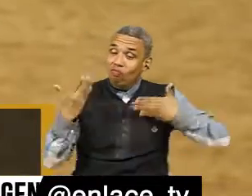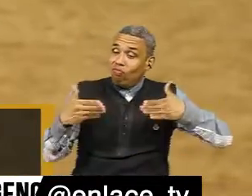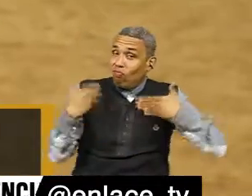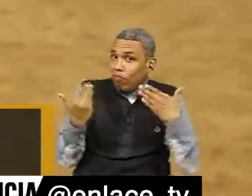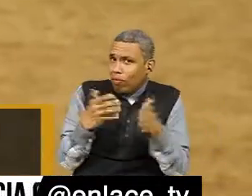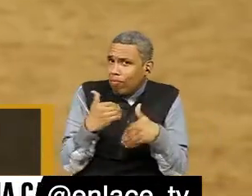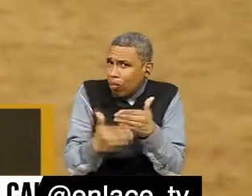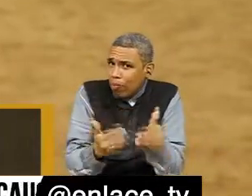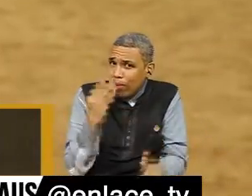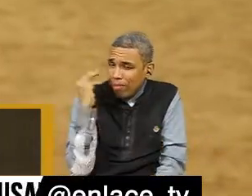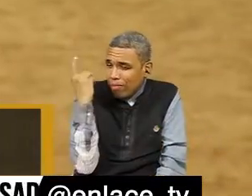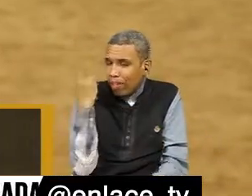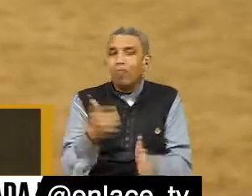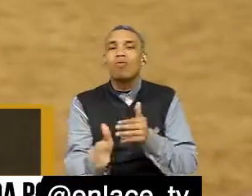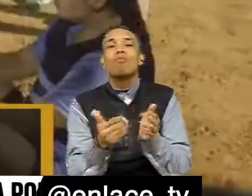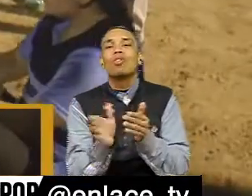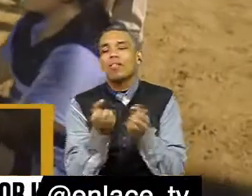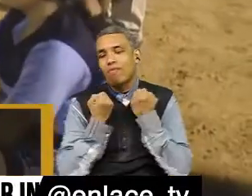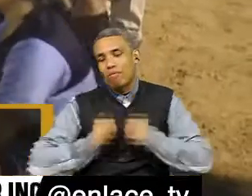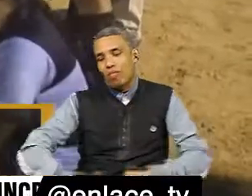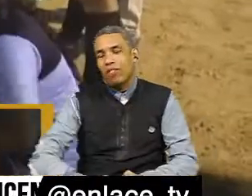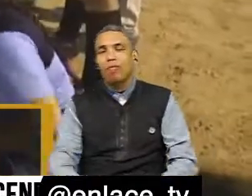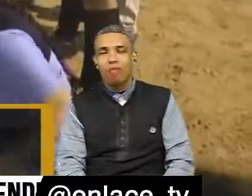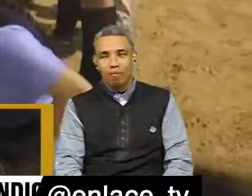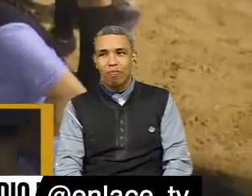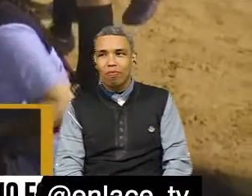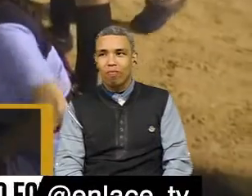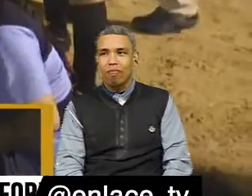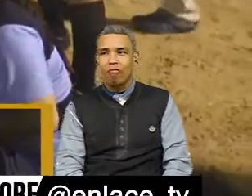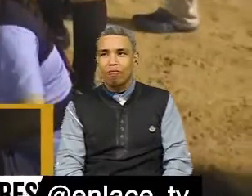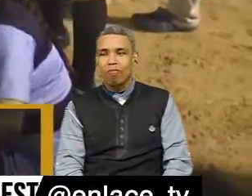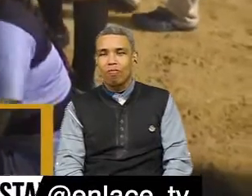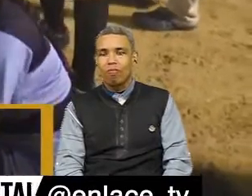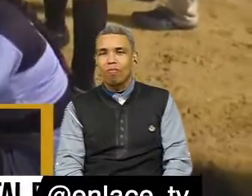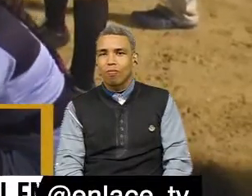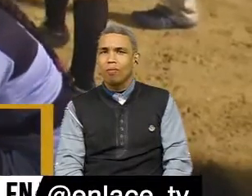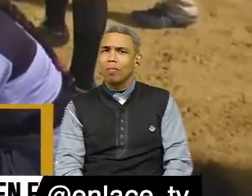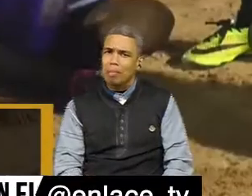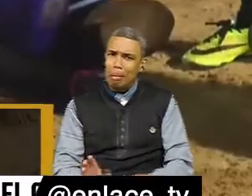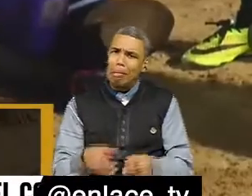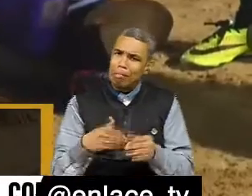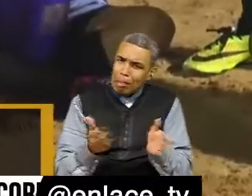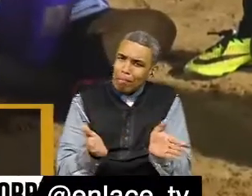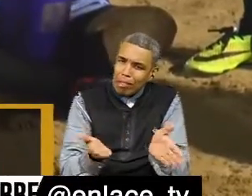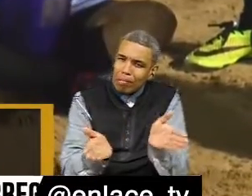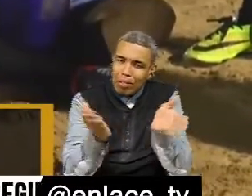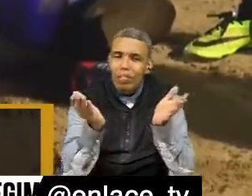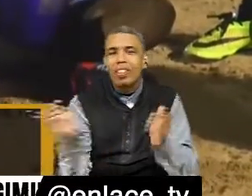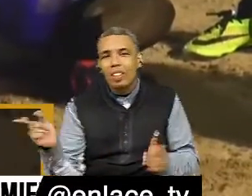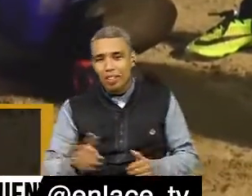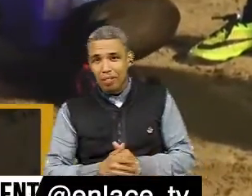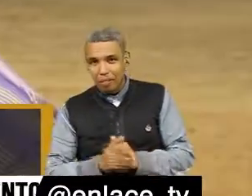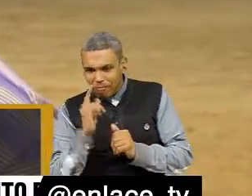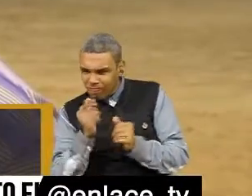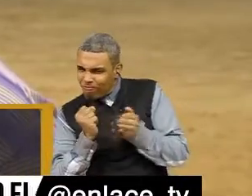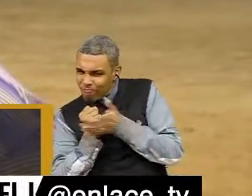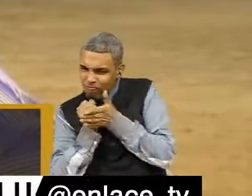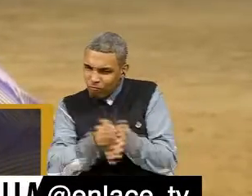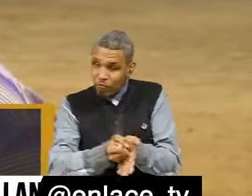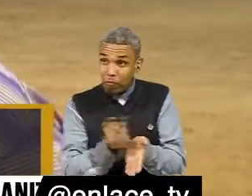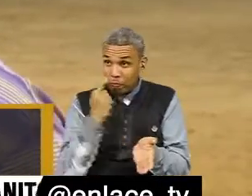ahí vamos haciendo lo mejor que podemos. Paso tras paso, el entrenador Alejandro Altaona desarrolla este proceso deportivo. Las muchachas